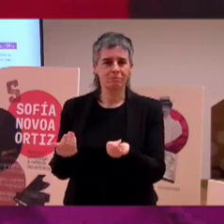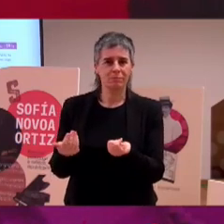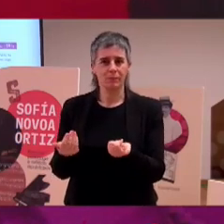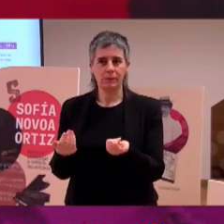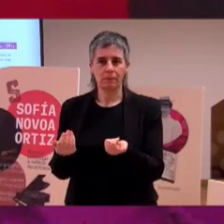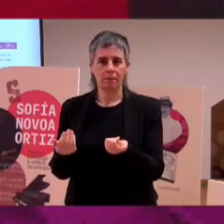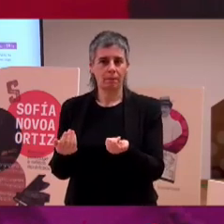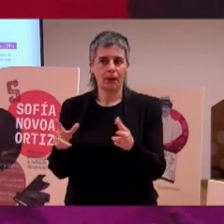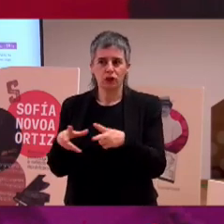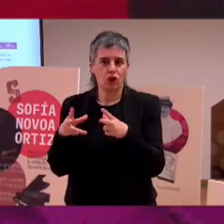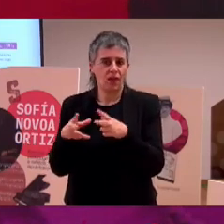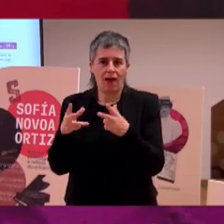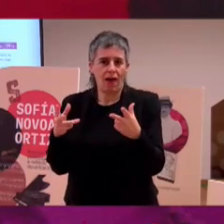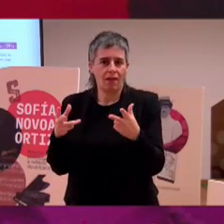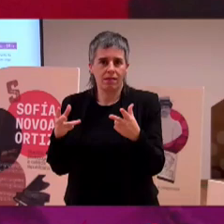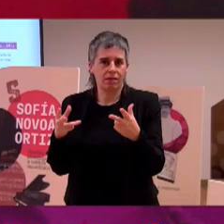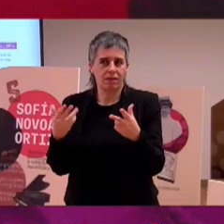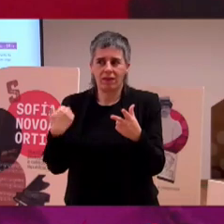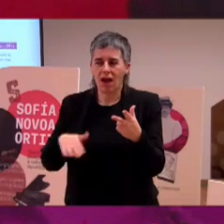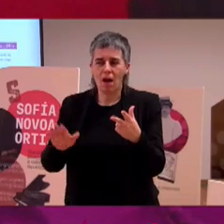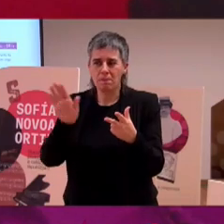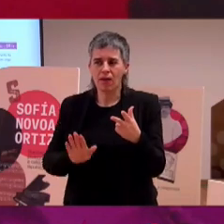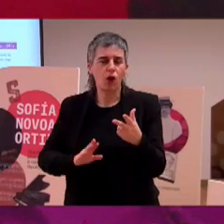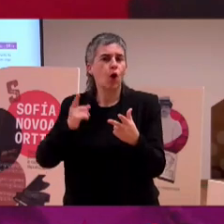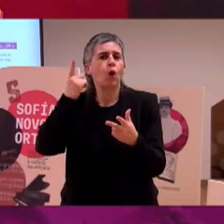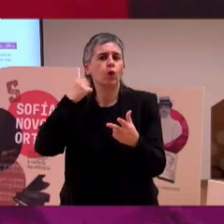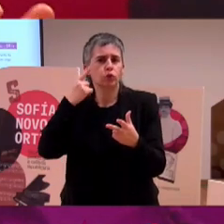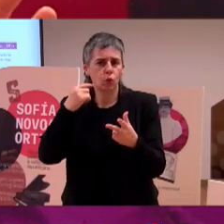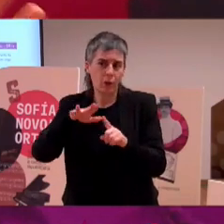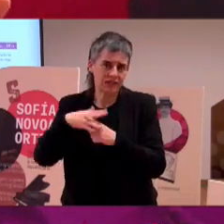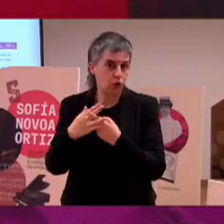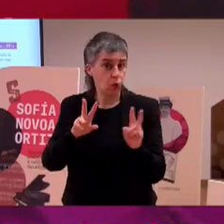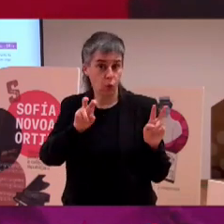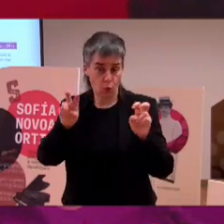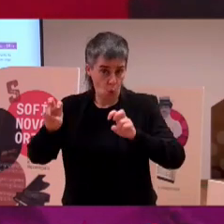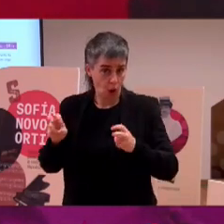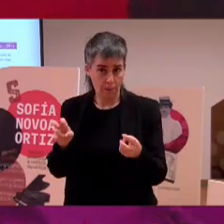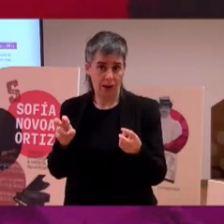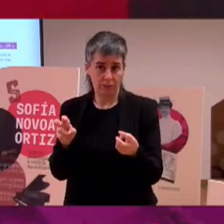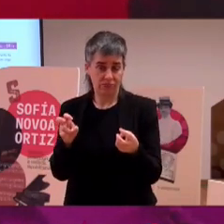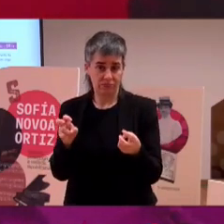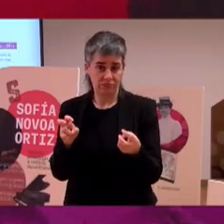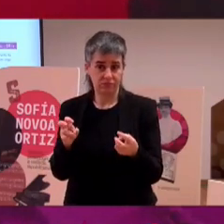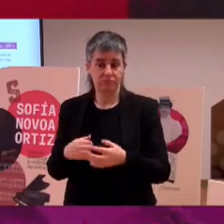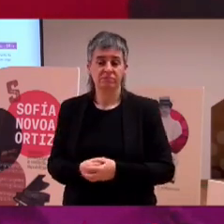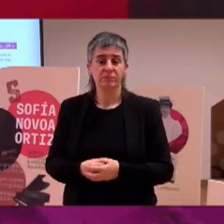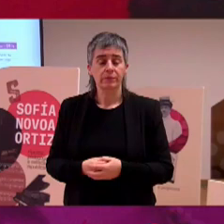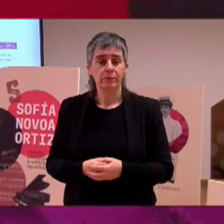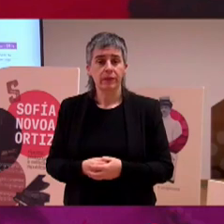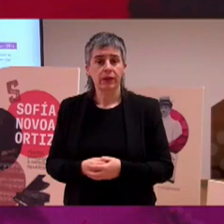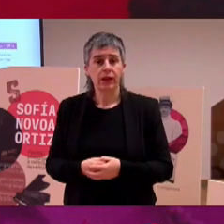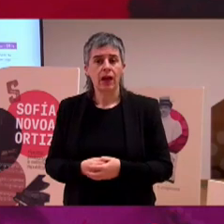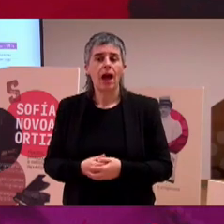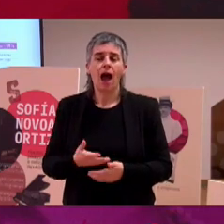de que a sociedade estaba se xa acostumbrando un pouco a nova situación do que estaba a mandar. Había